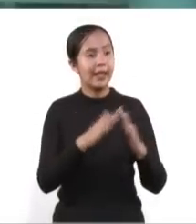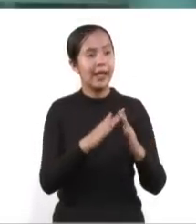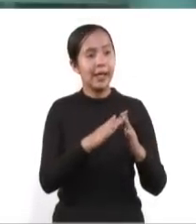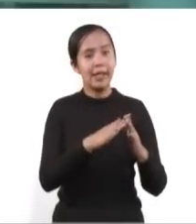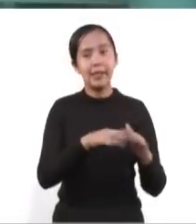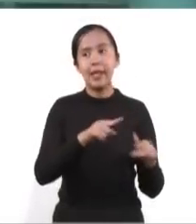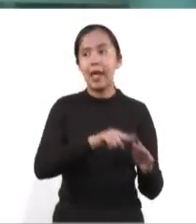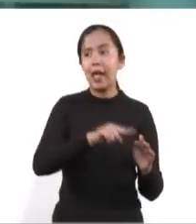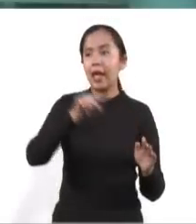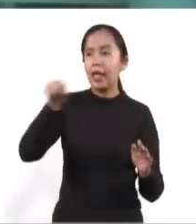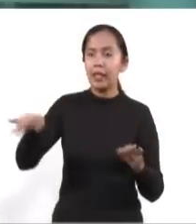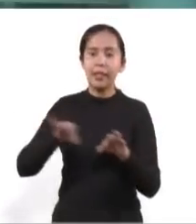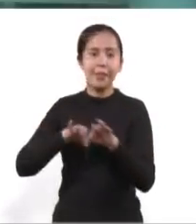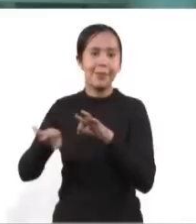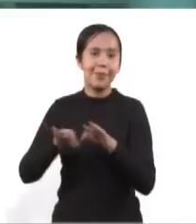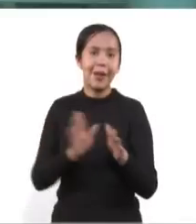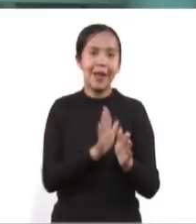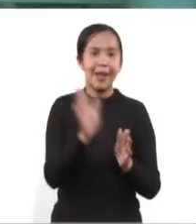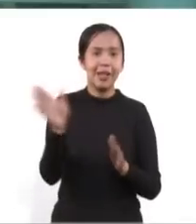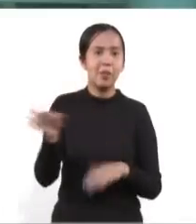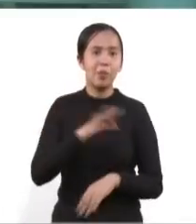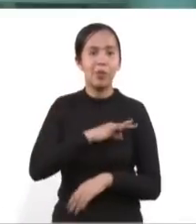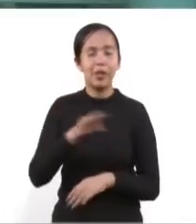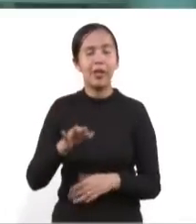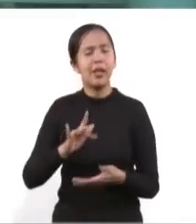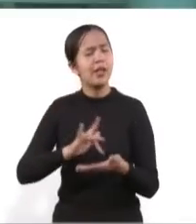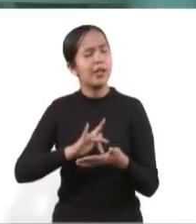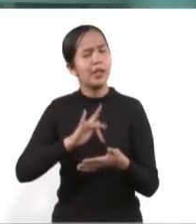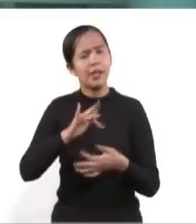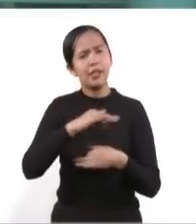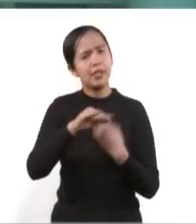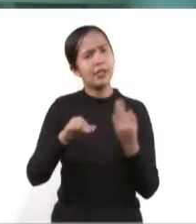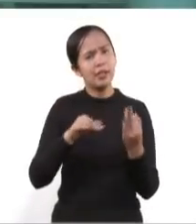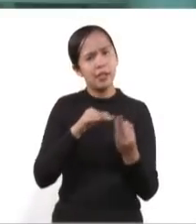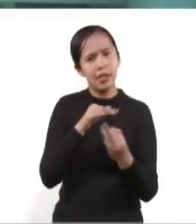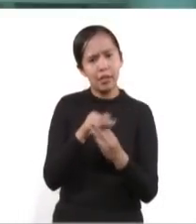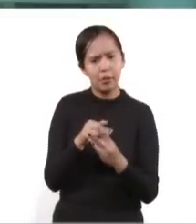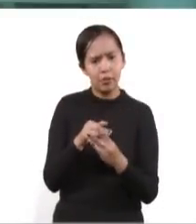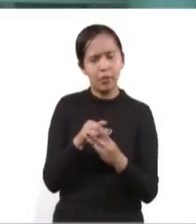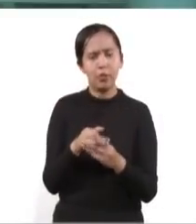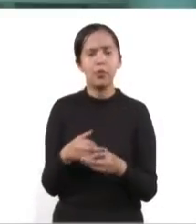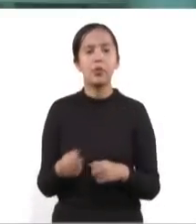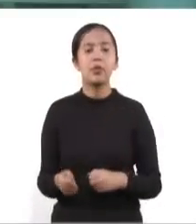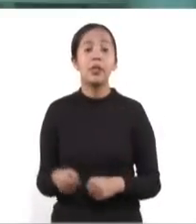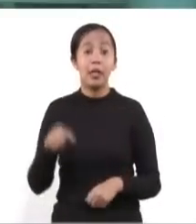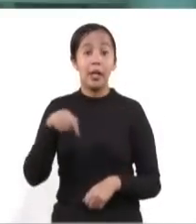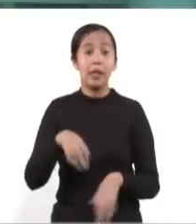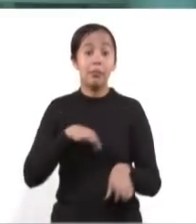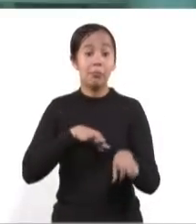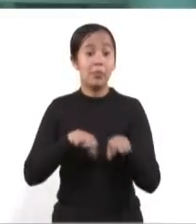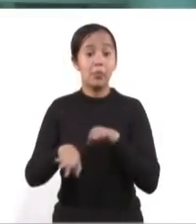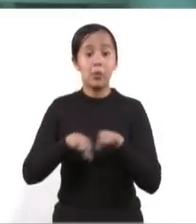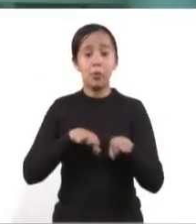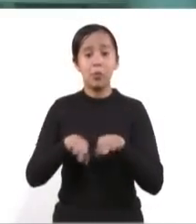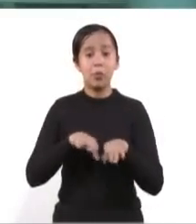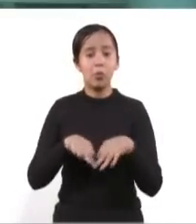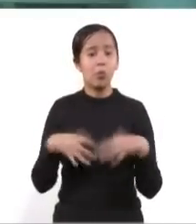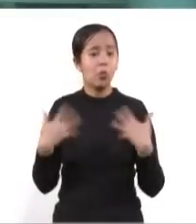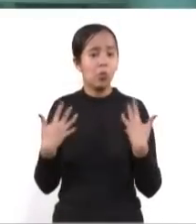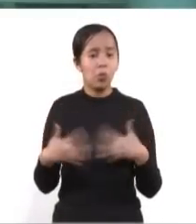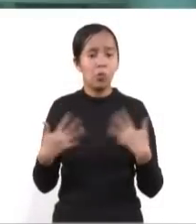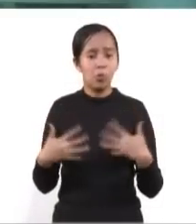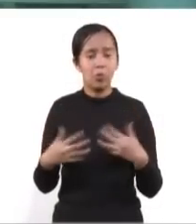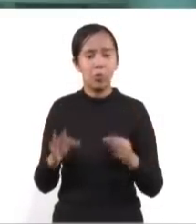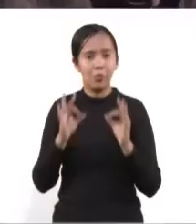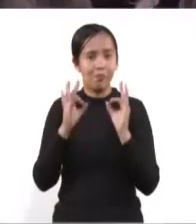casa. Muchas gracias a todos, los felicito por ese trabajo, ha sido realmente, insisto, una magna